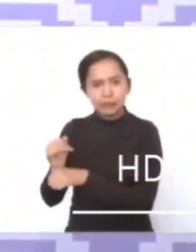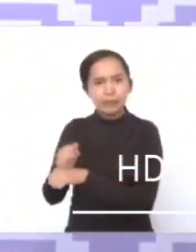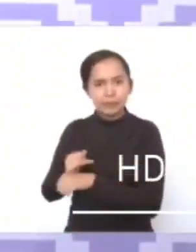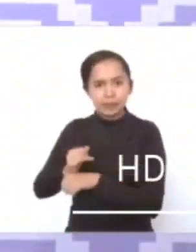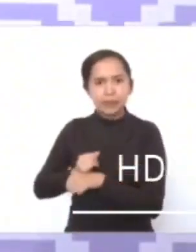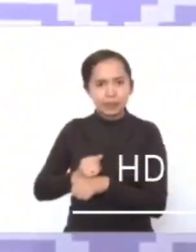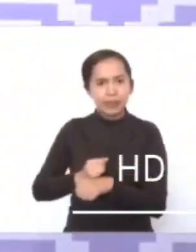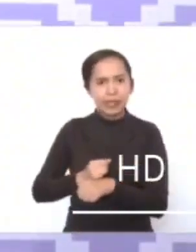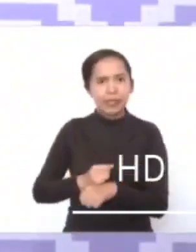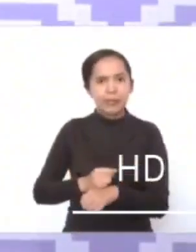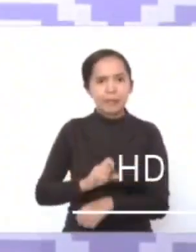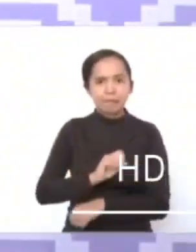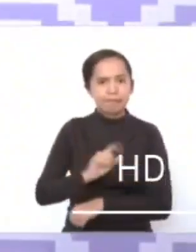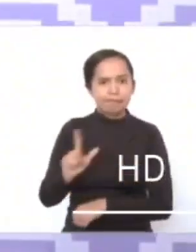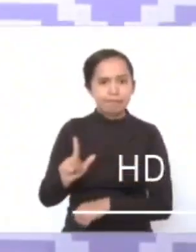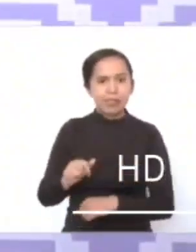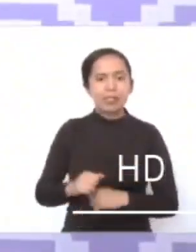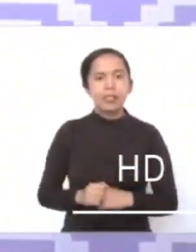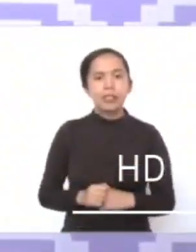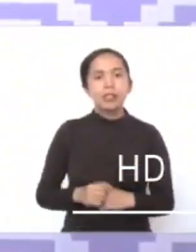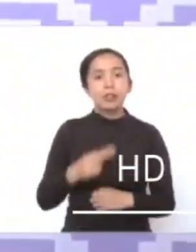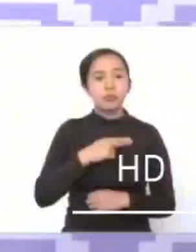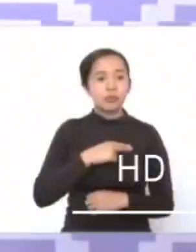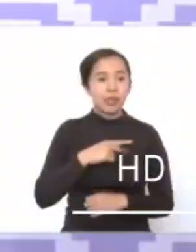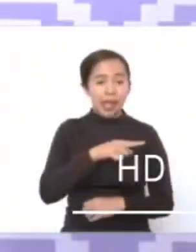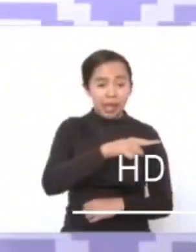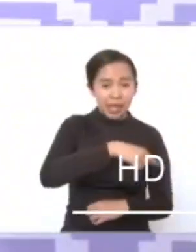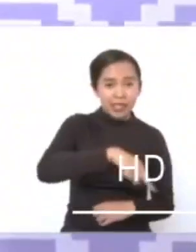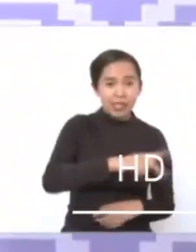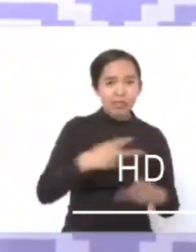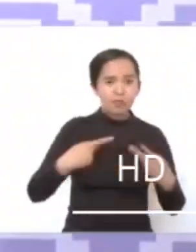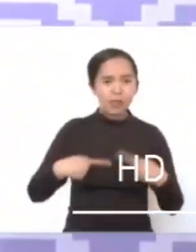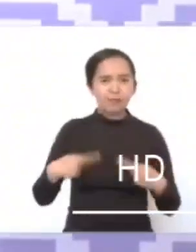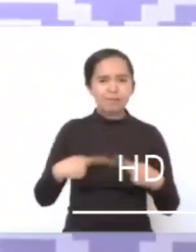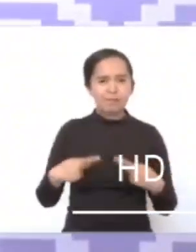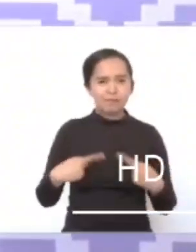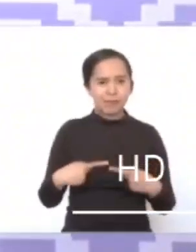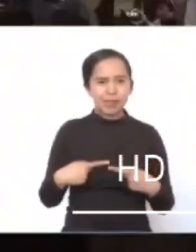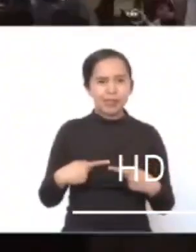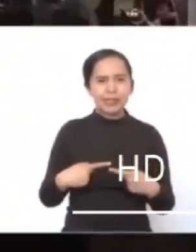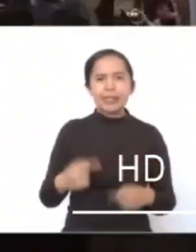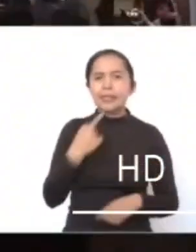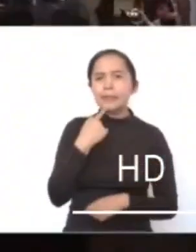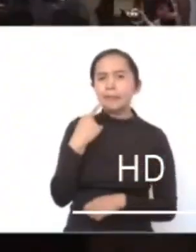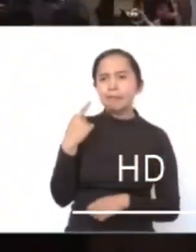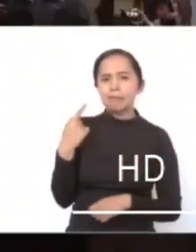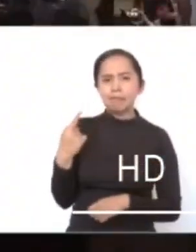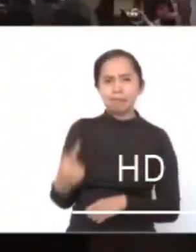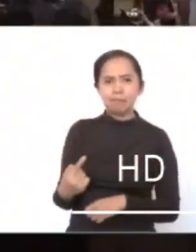investigaciones profesionales. Que no se equivoquen al asegurar,